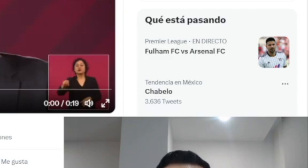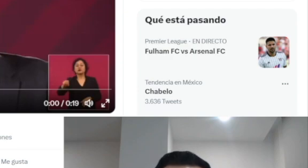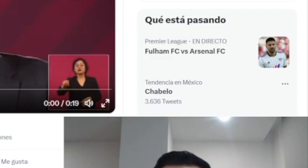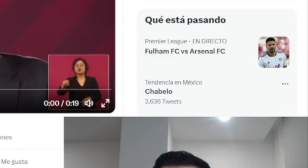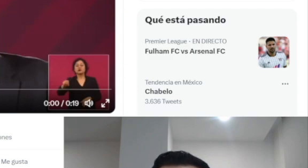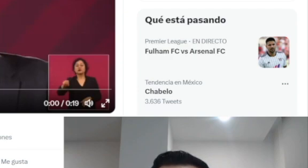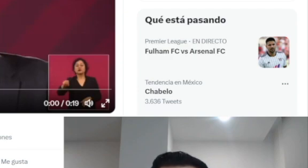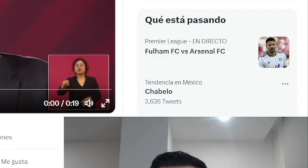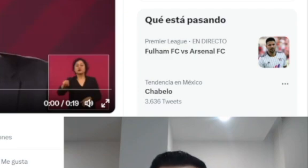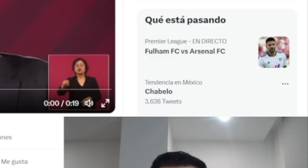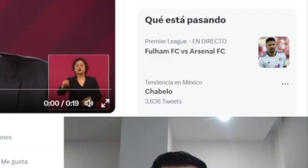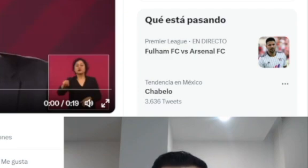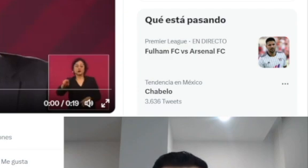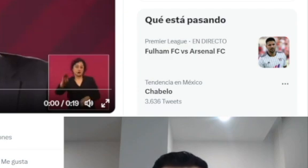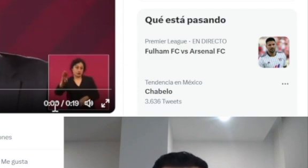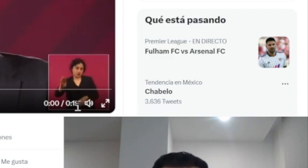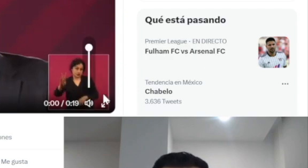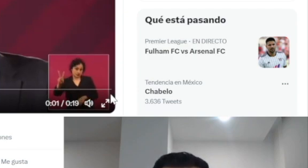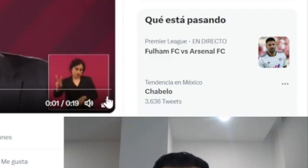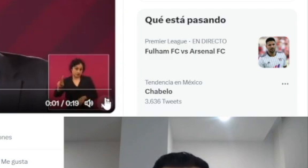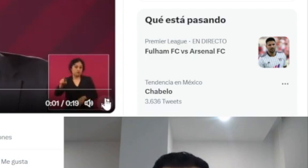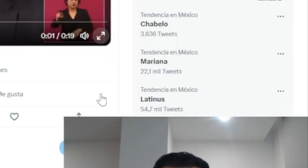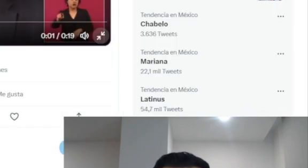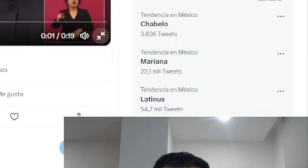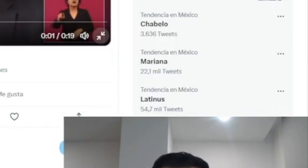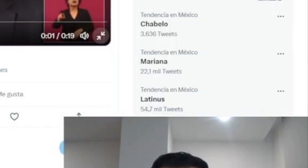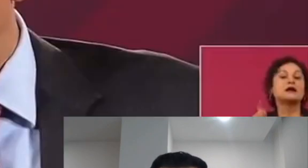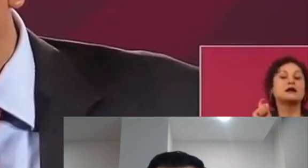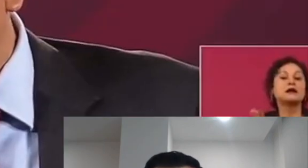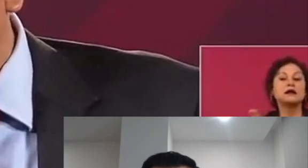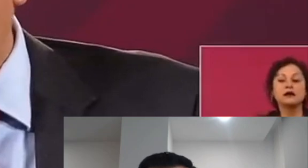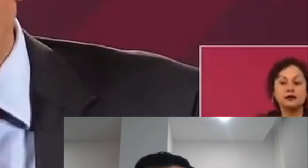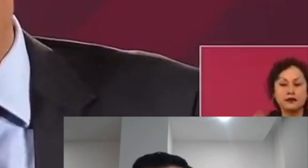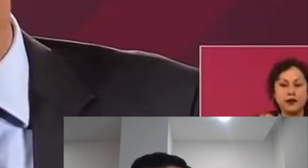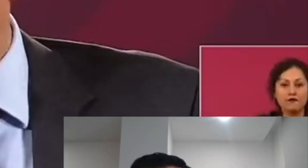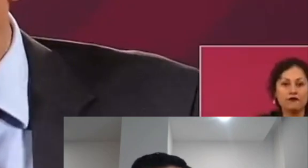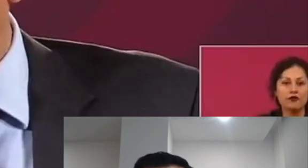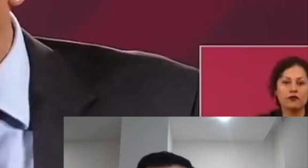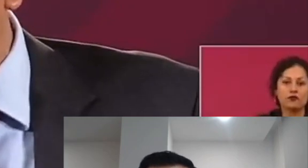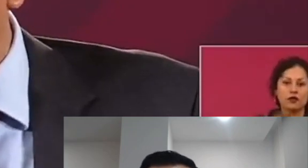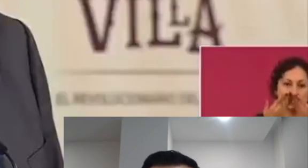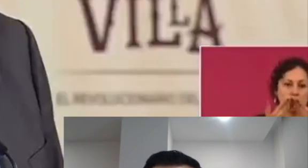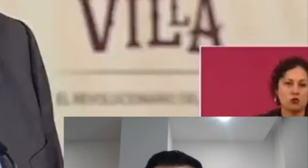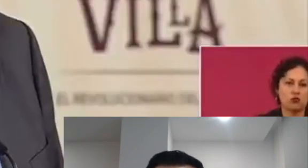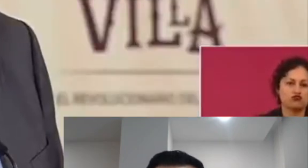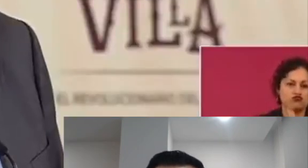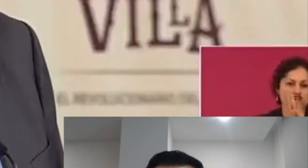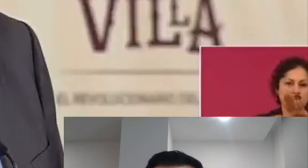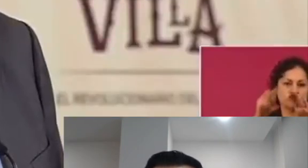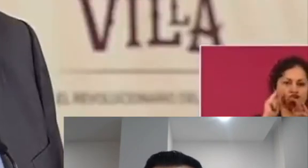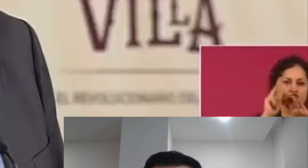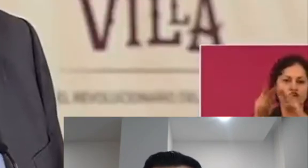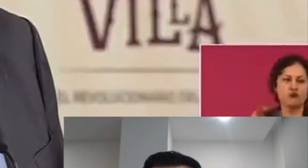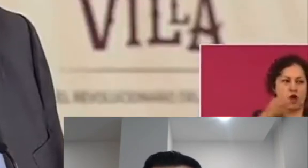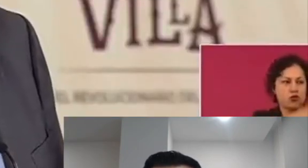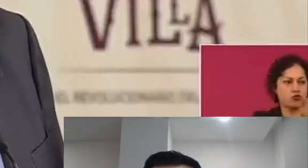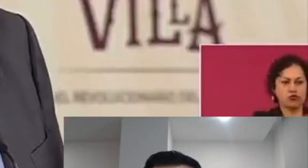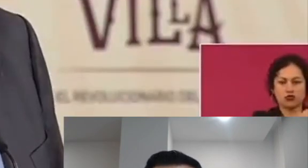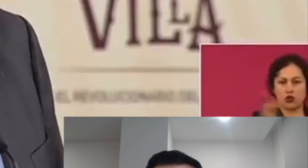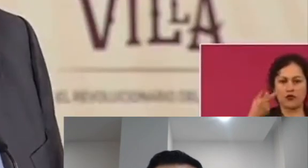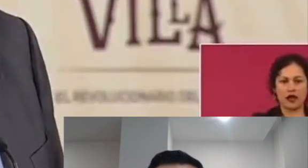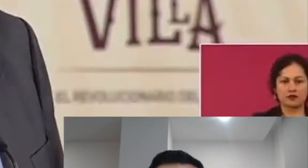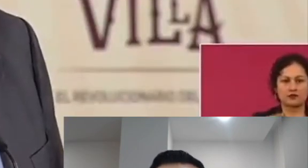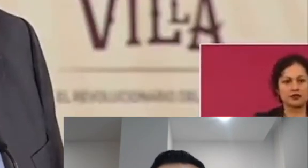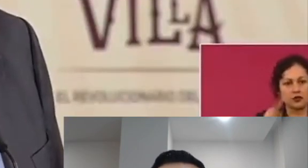Jacobo en sus manos. Es que esta información sea pública, que sea transparente, que los mexicanos puedan